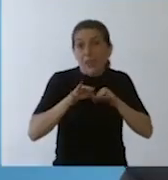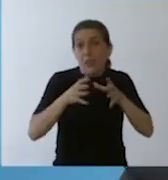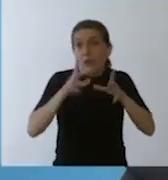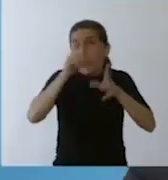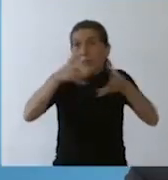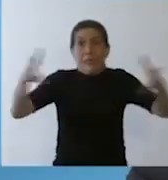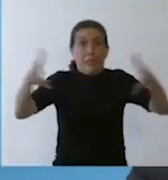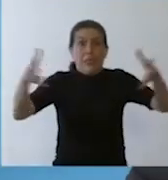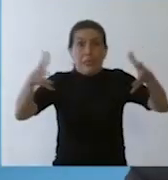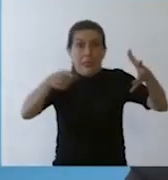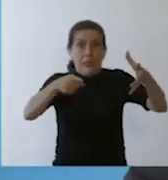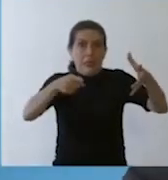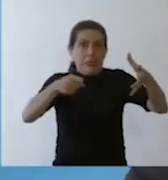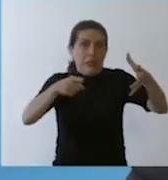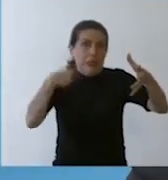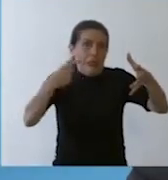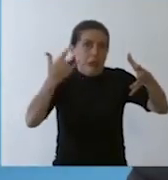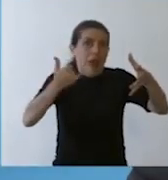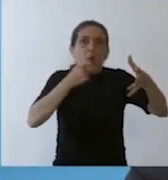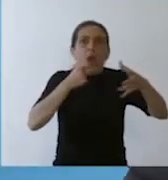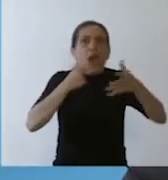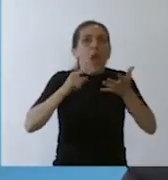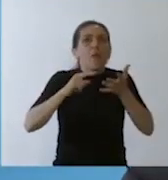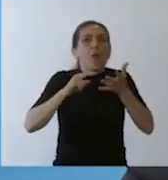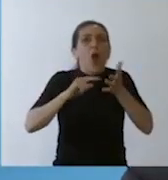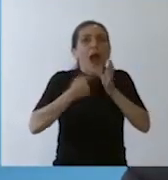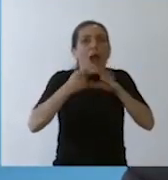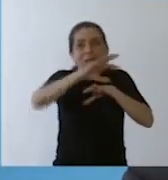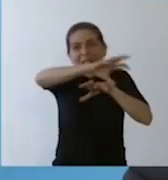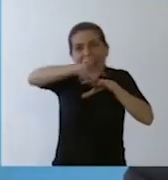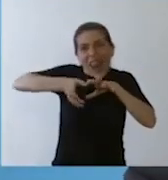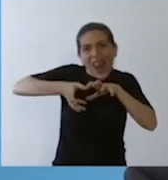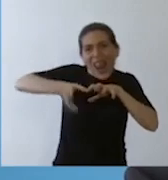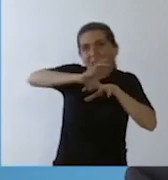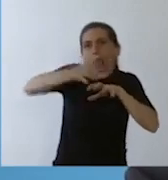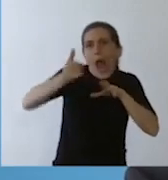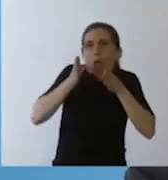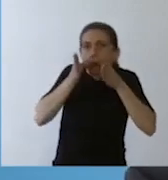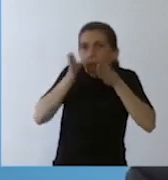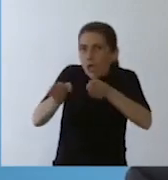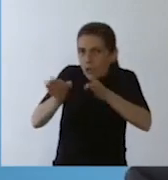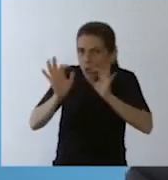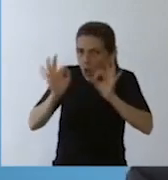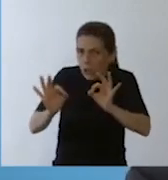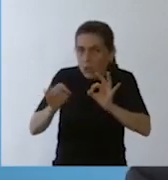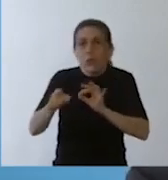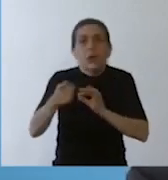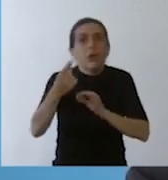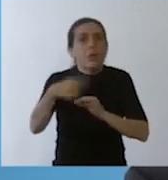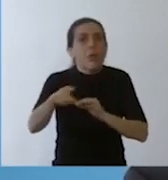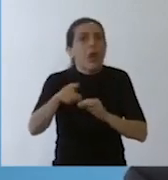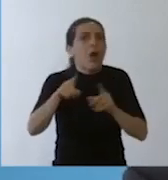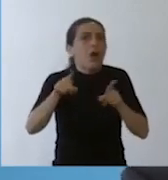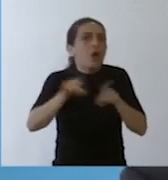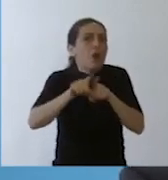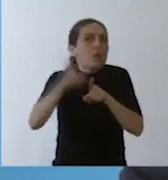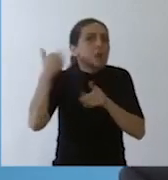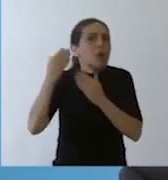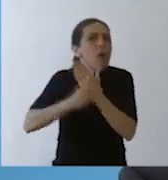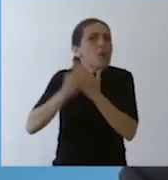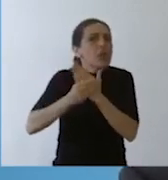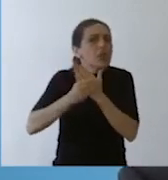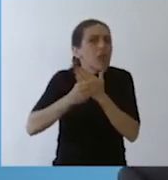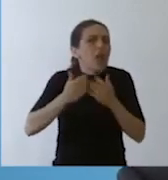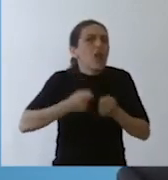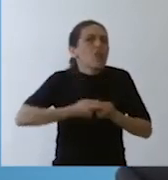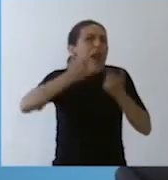infraestructura, que es siempre insuficiente, como el conurbano, van a tener un trato específico. Pero de todas maneras, tal como hace el Ministerio con todo lo que distribuye en